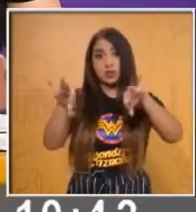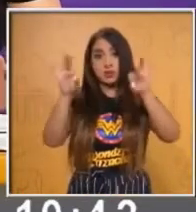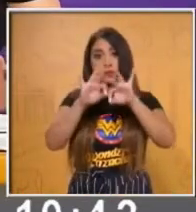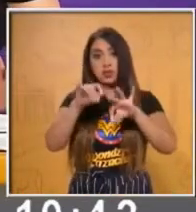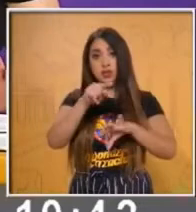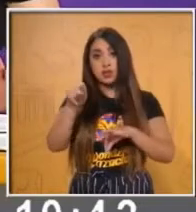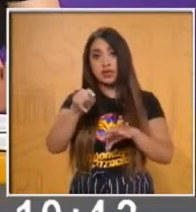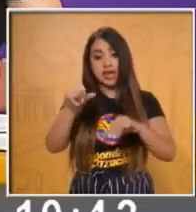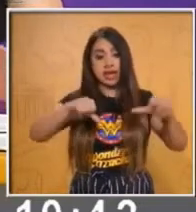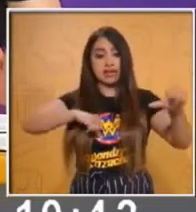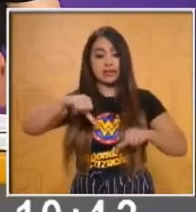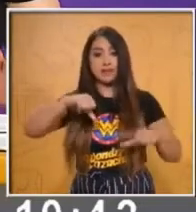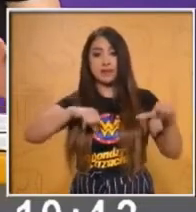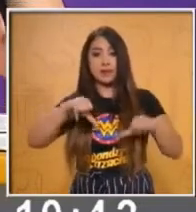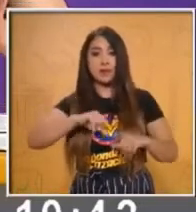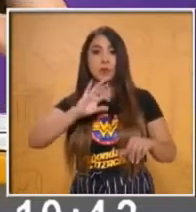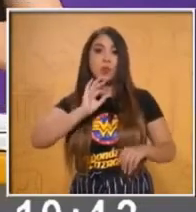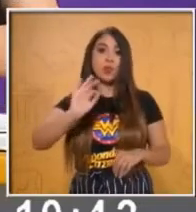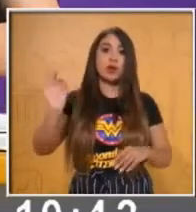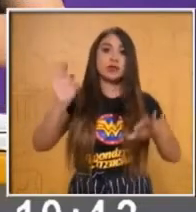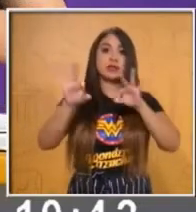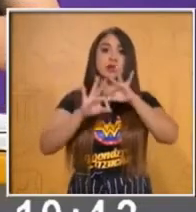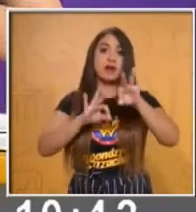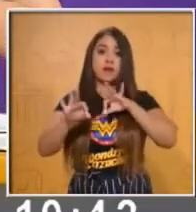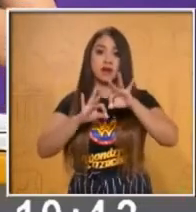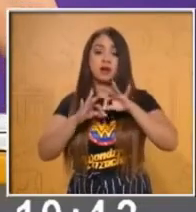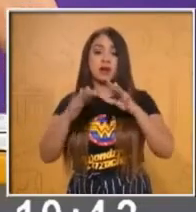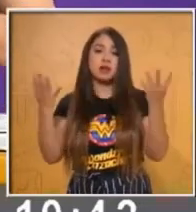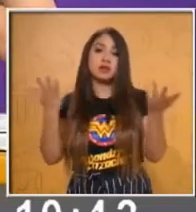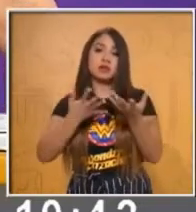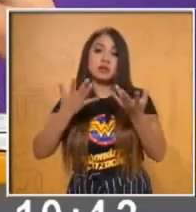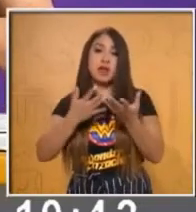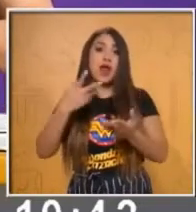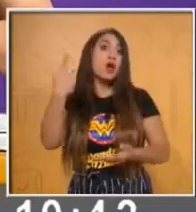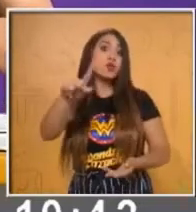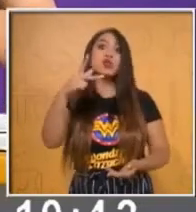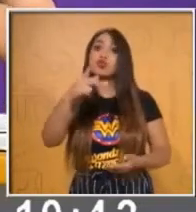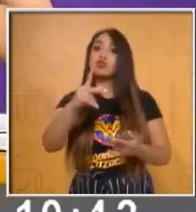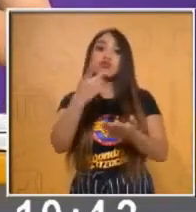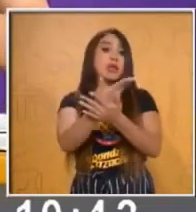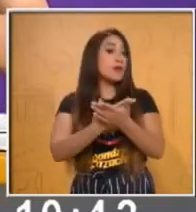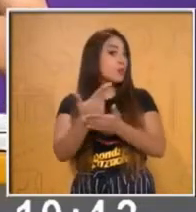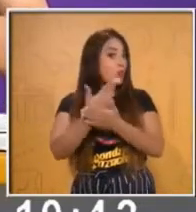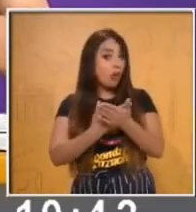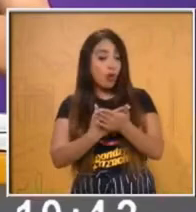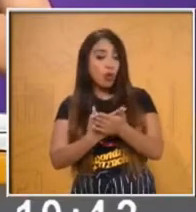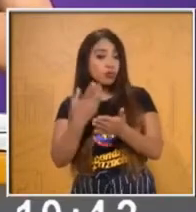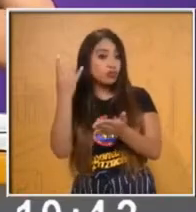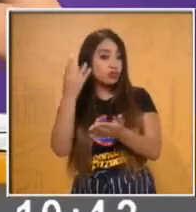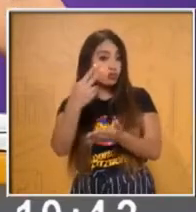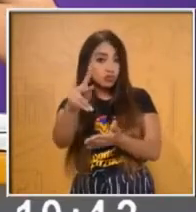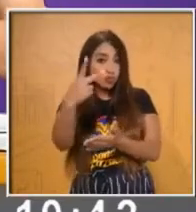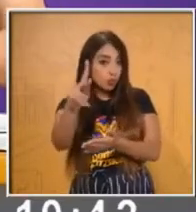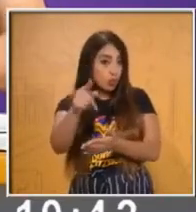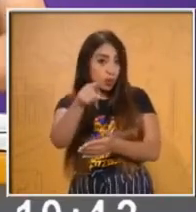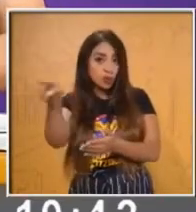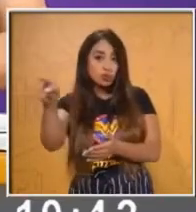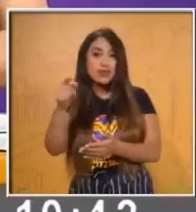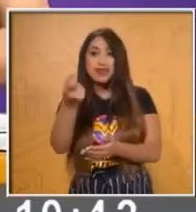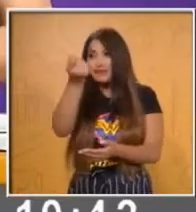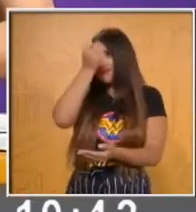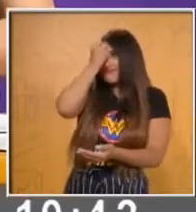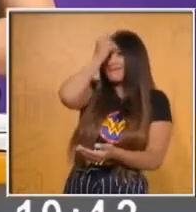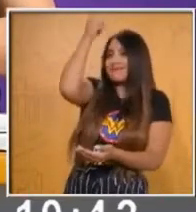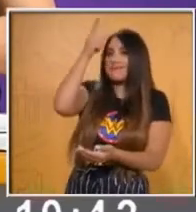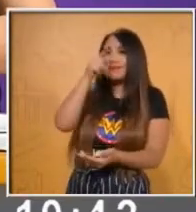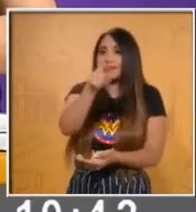en estas actividades puedas trabajar y elaborar tus propios dibujos. ¿Por qué? Porque estás despertando la